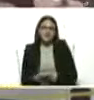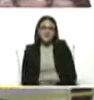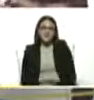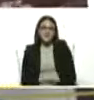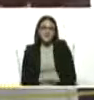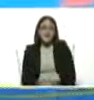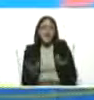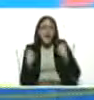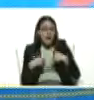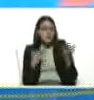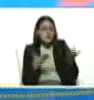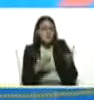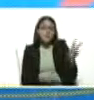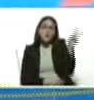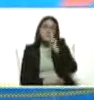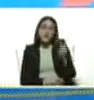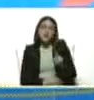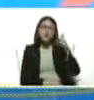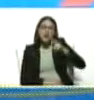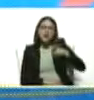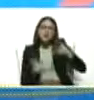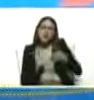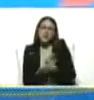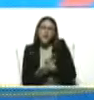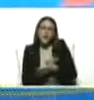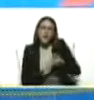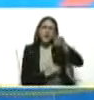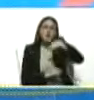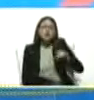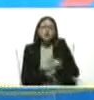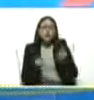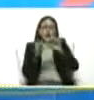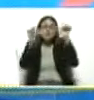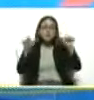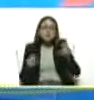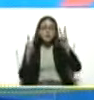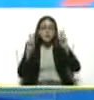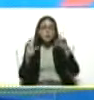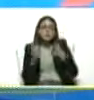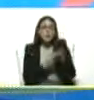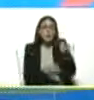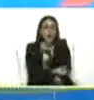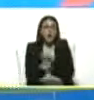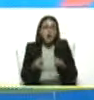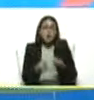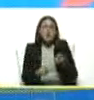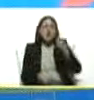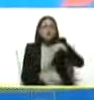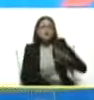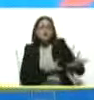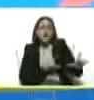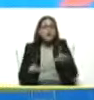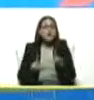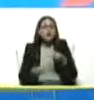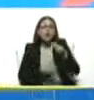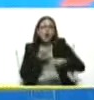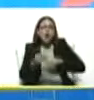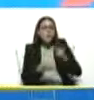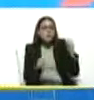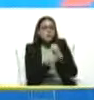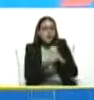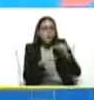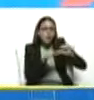Así como Venezuela necesitaba un nuevo modelo económico y tenemos las piezas y está en pleno desarrollo,